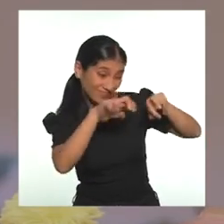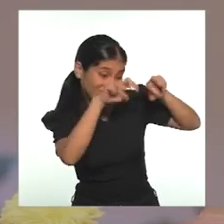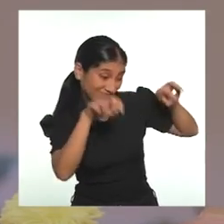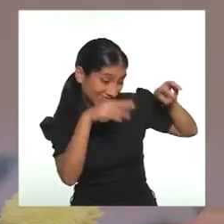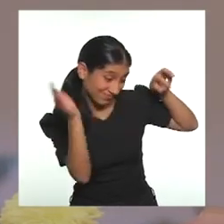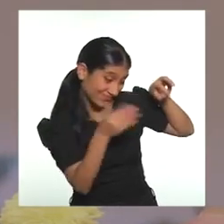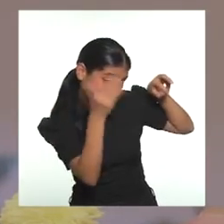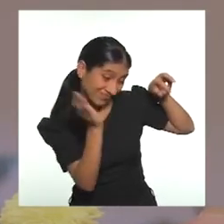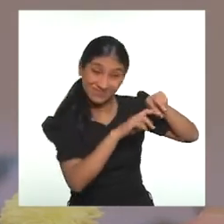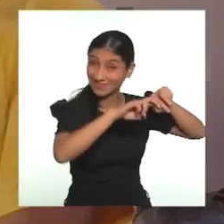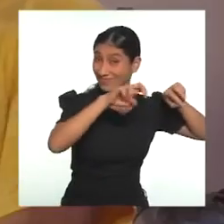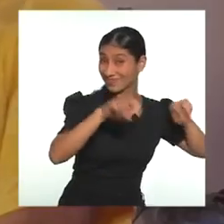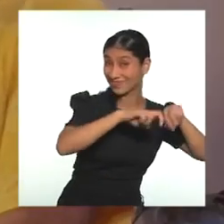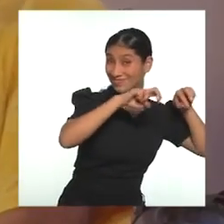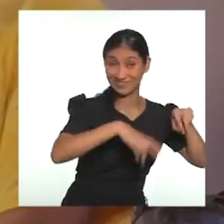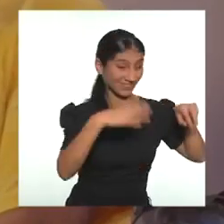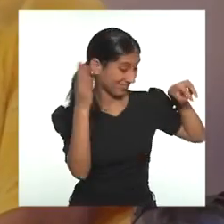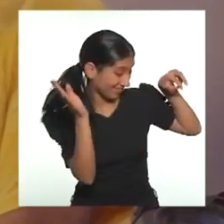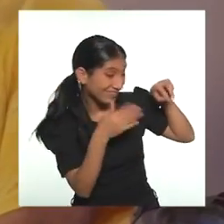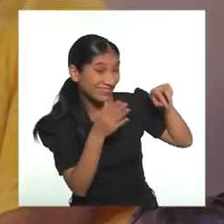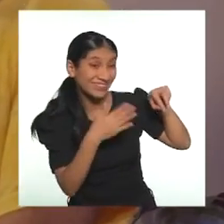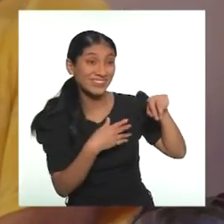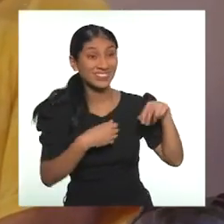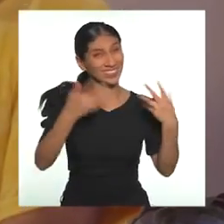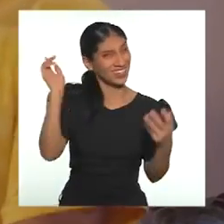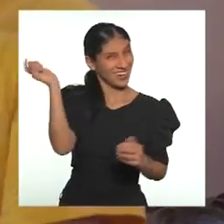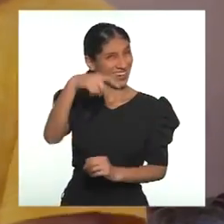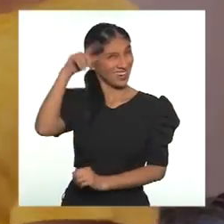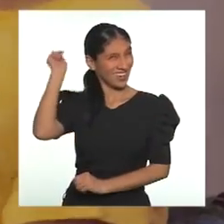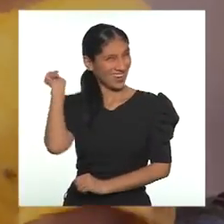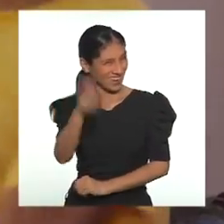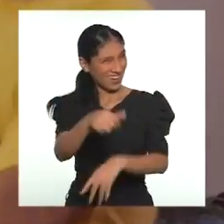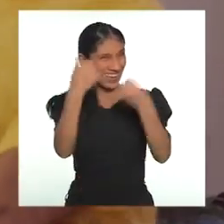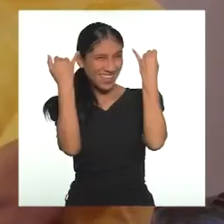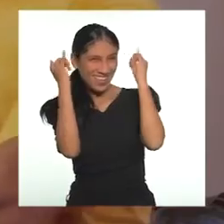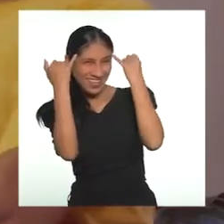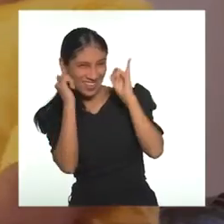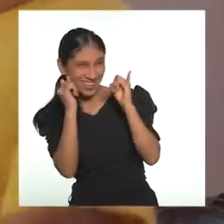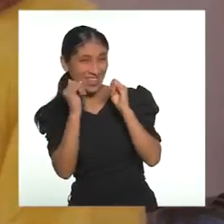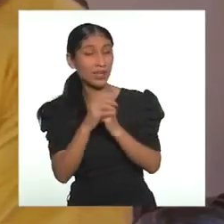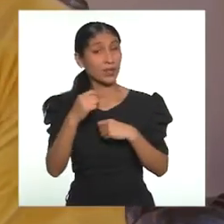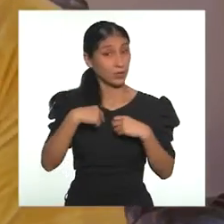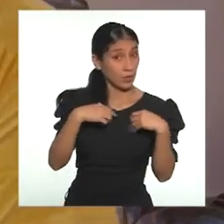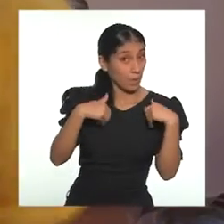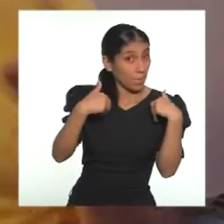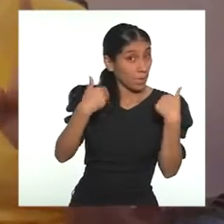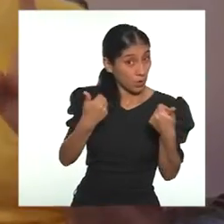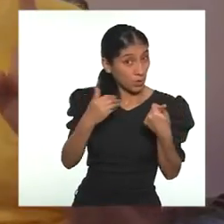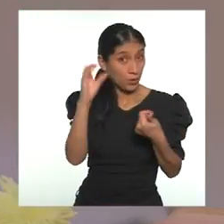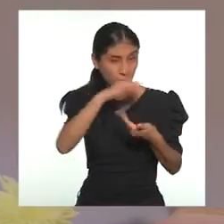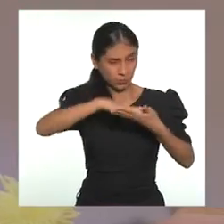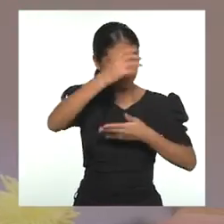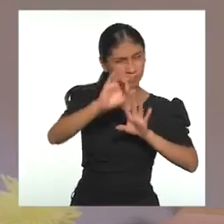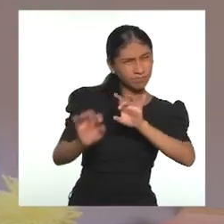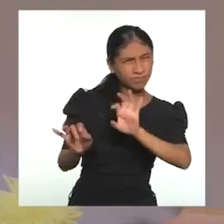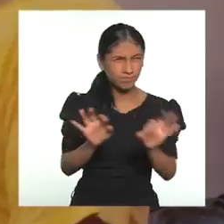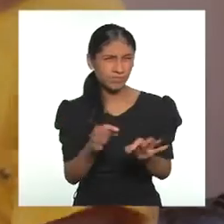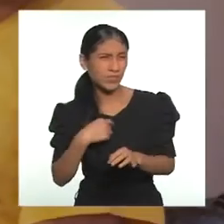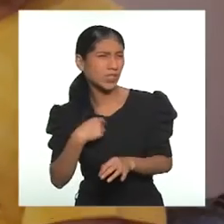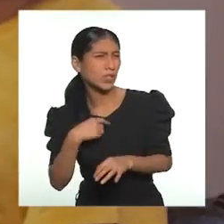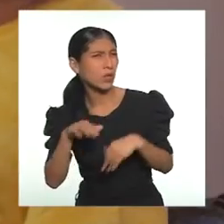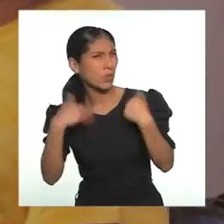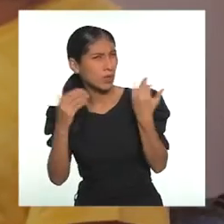¡Hay que investigar! ¡Hay que investigar! ¡Oh, gran idea! calcetín. Sí. Yo puedo buscar en